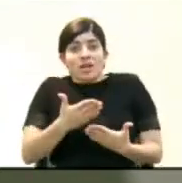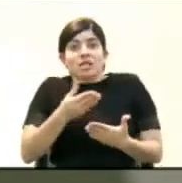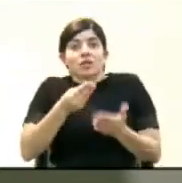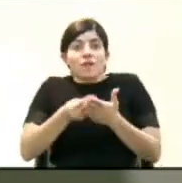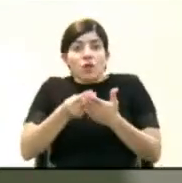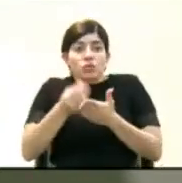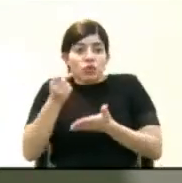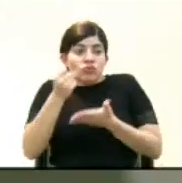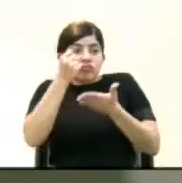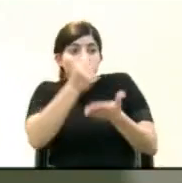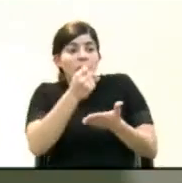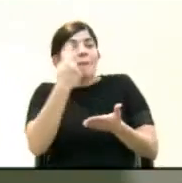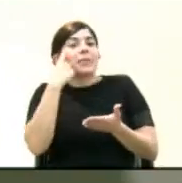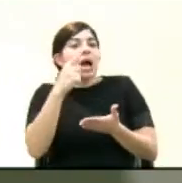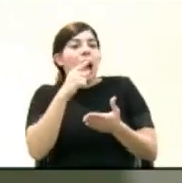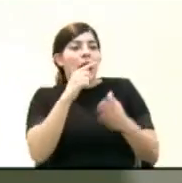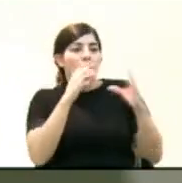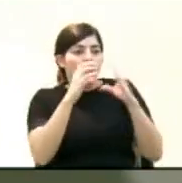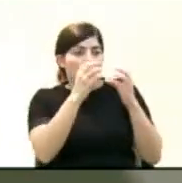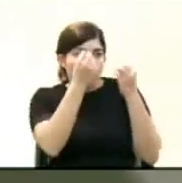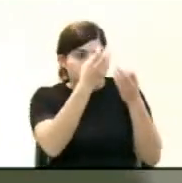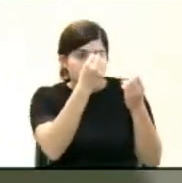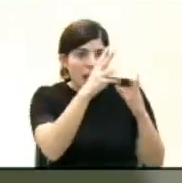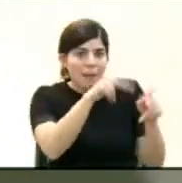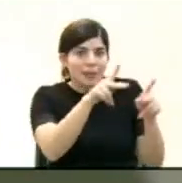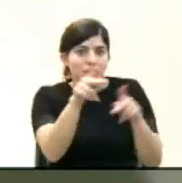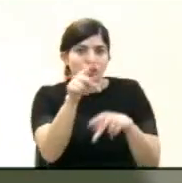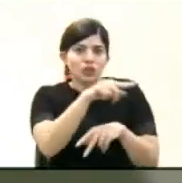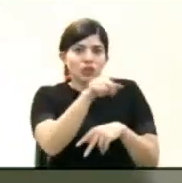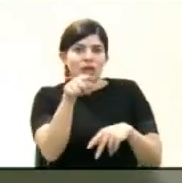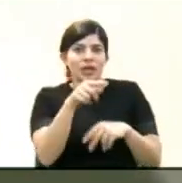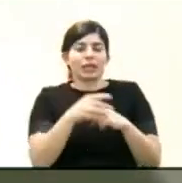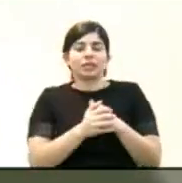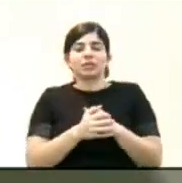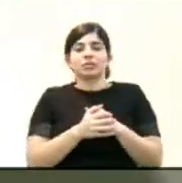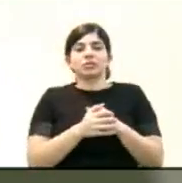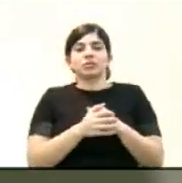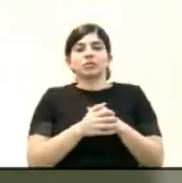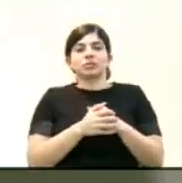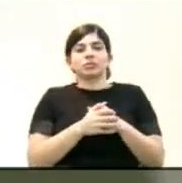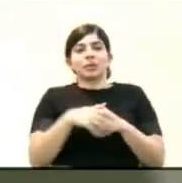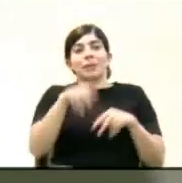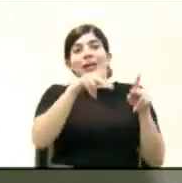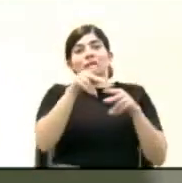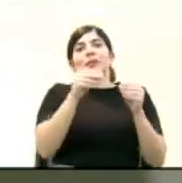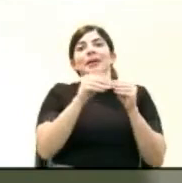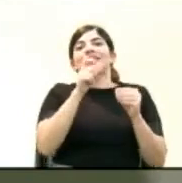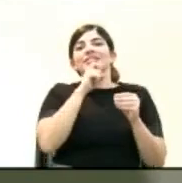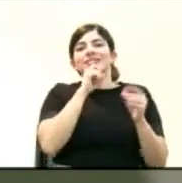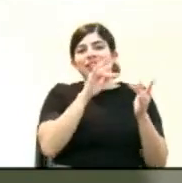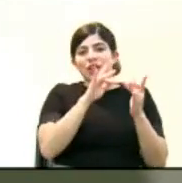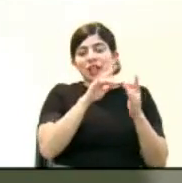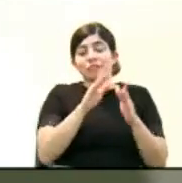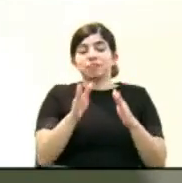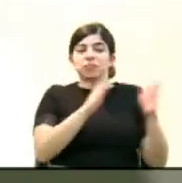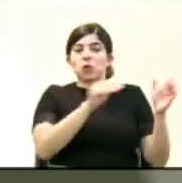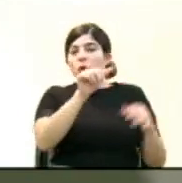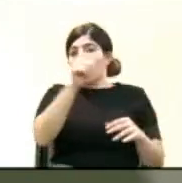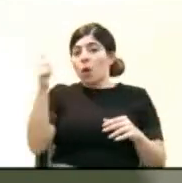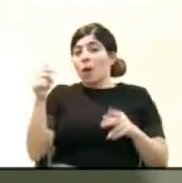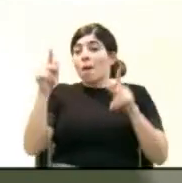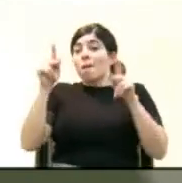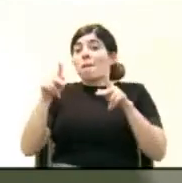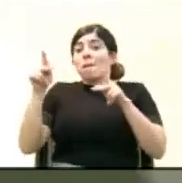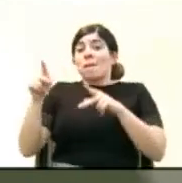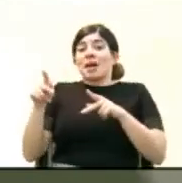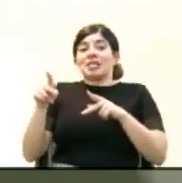recursos para poder llegarle a estas poblaciones que son más renuentes. El otro tema es que las poblaciones